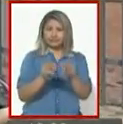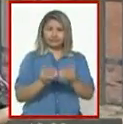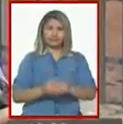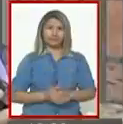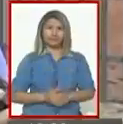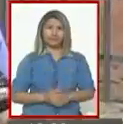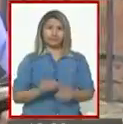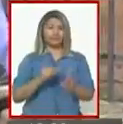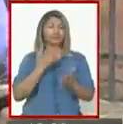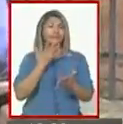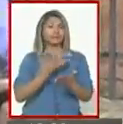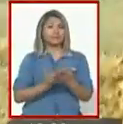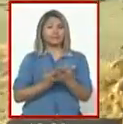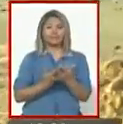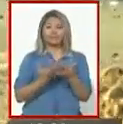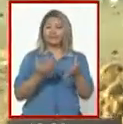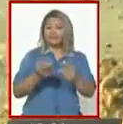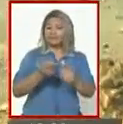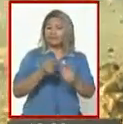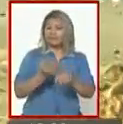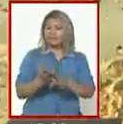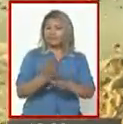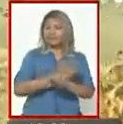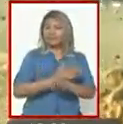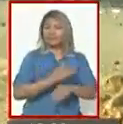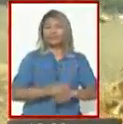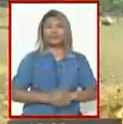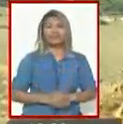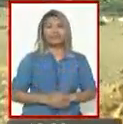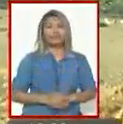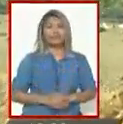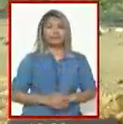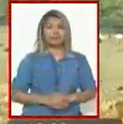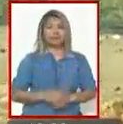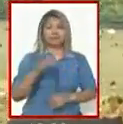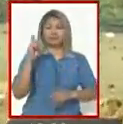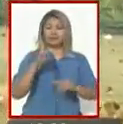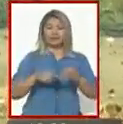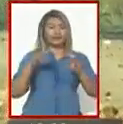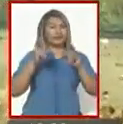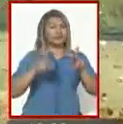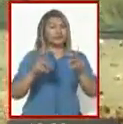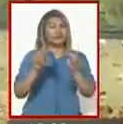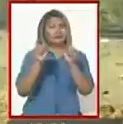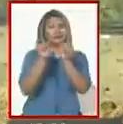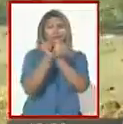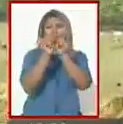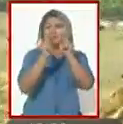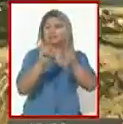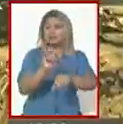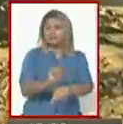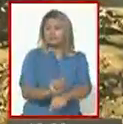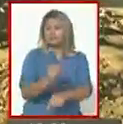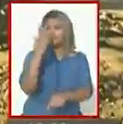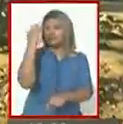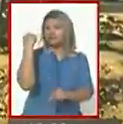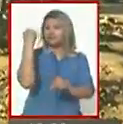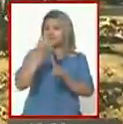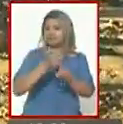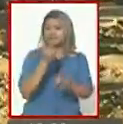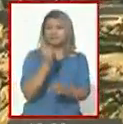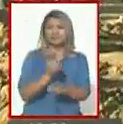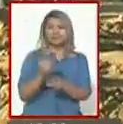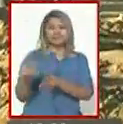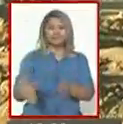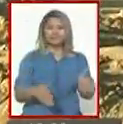¿no? Eso es el planteamiento que se va a hacer primero, porque bueno, no podemos permitir que los compañeros estén detenidos porque están peleando algo